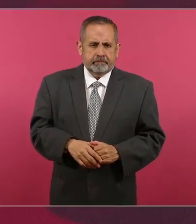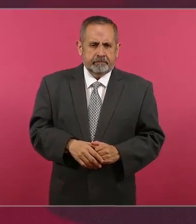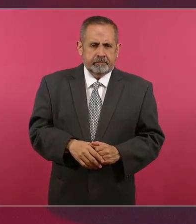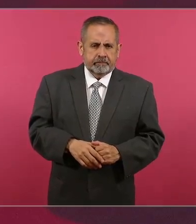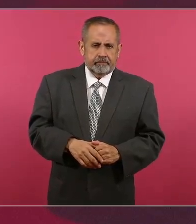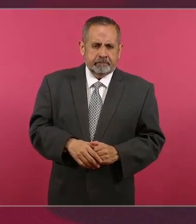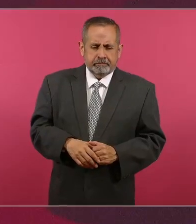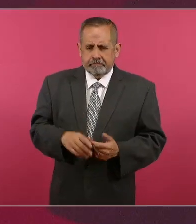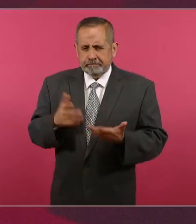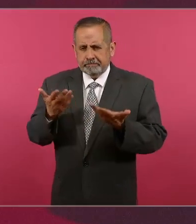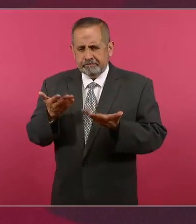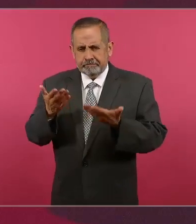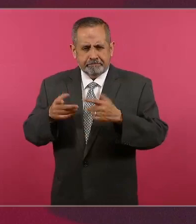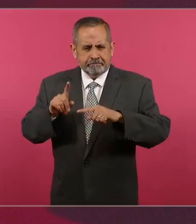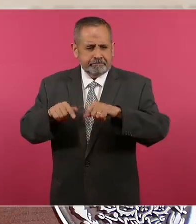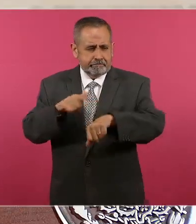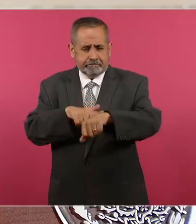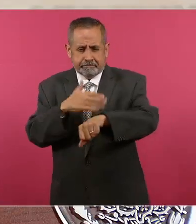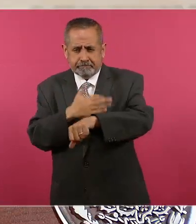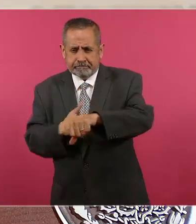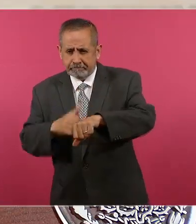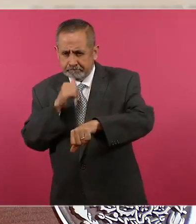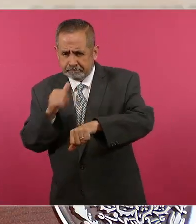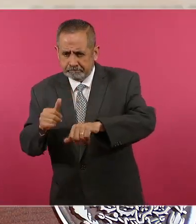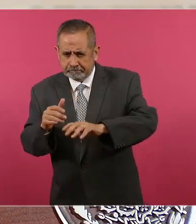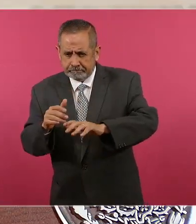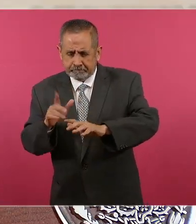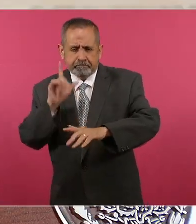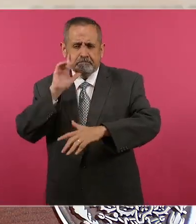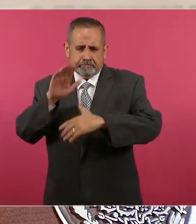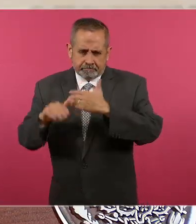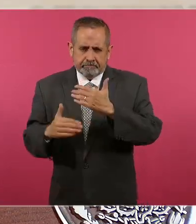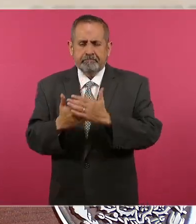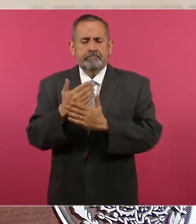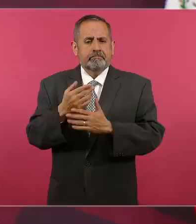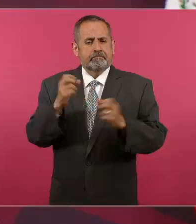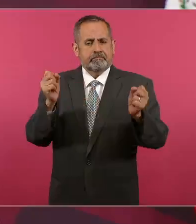no es muy tarde el regreso, pues aquí nos vamos a ver el 12.